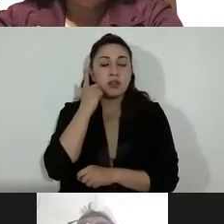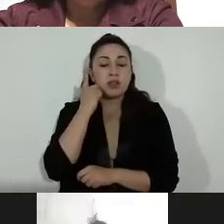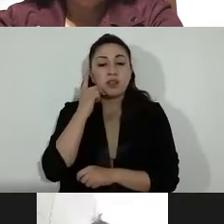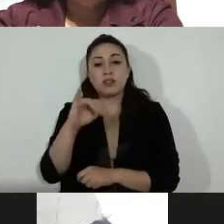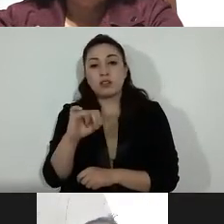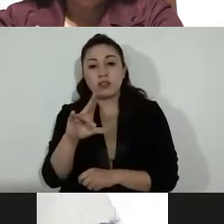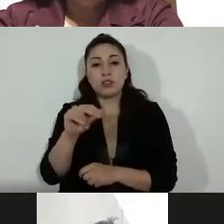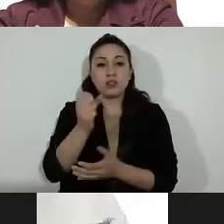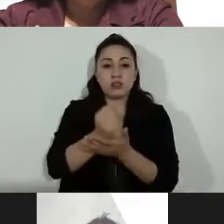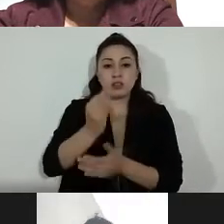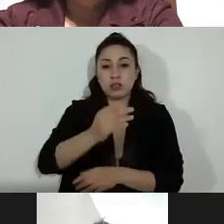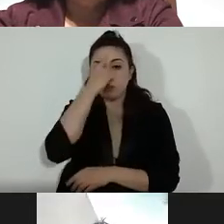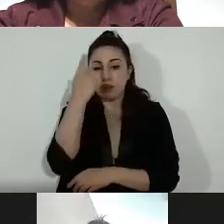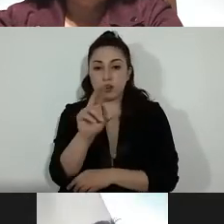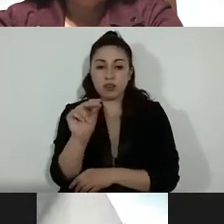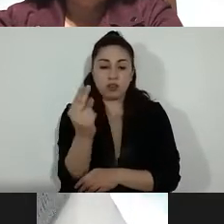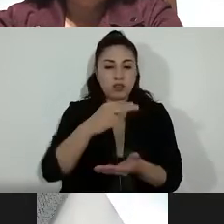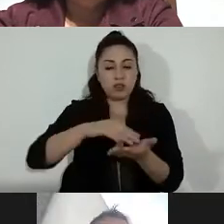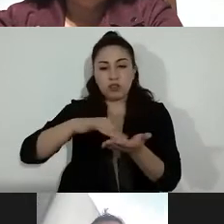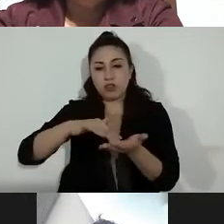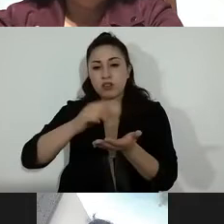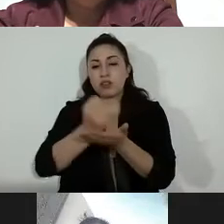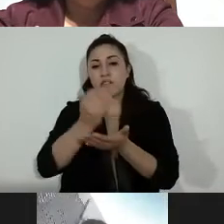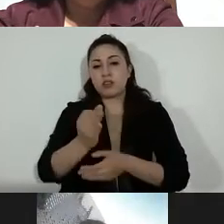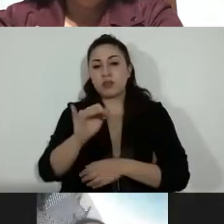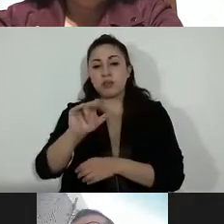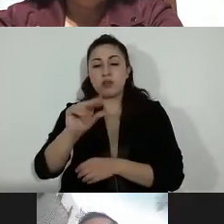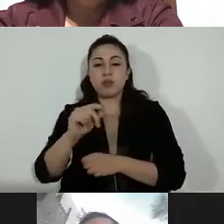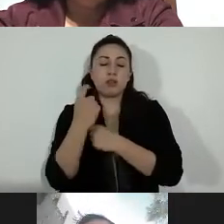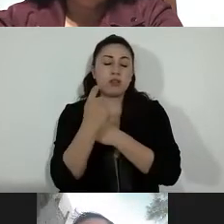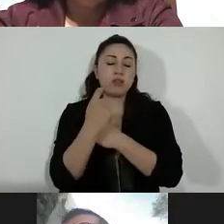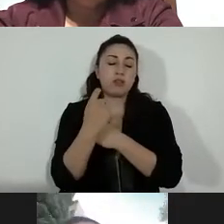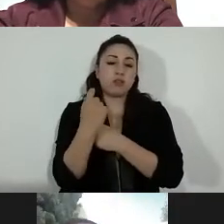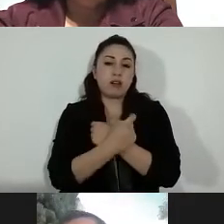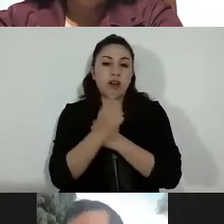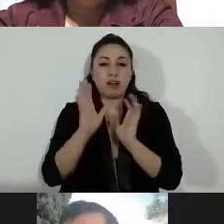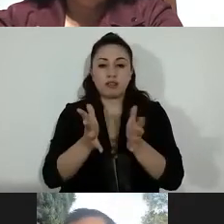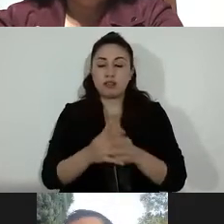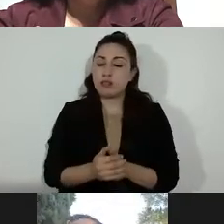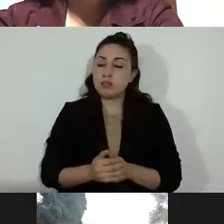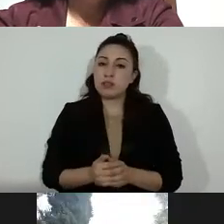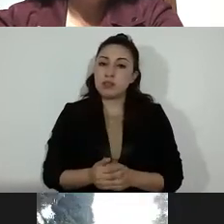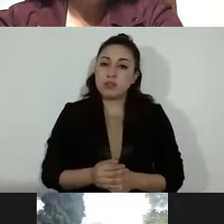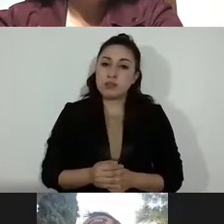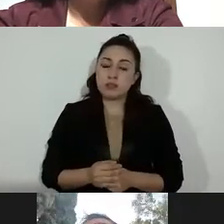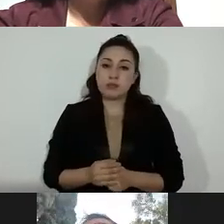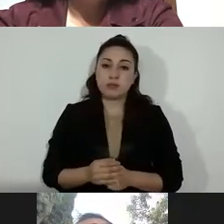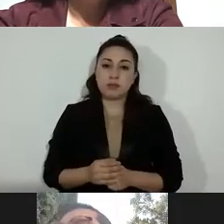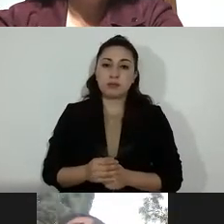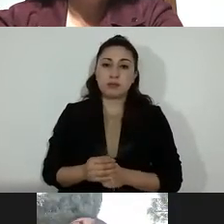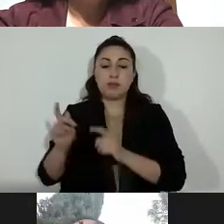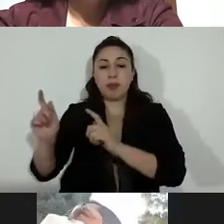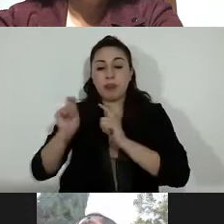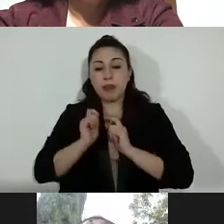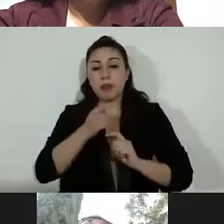es de dispensarse la lectura del orden del día y aprobarla de manera directa en un mismo acto. Por instrucciones